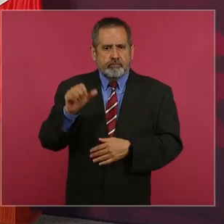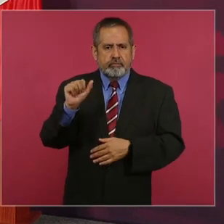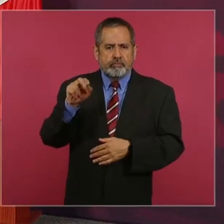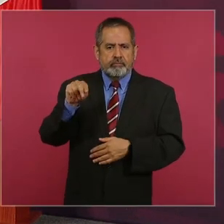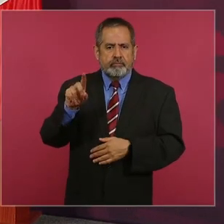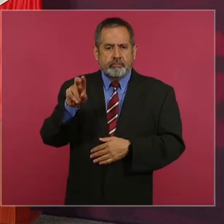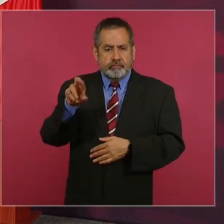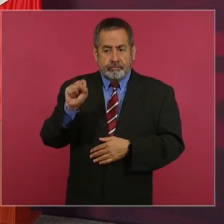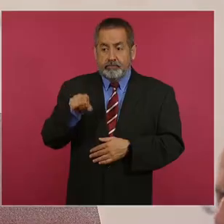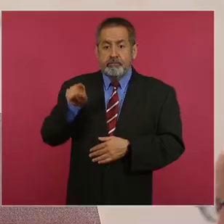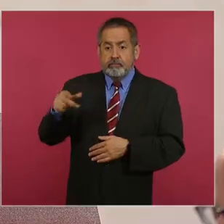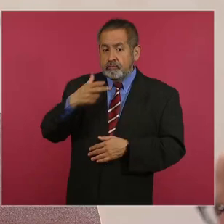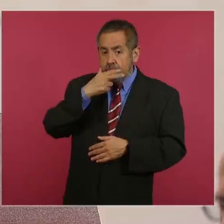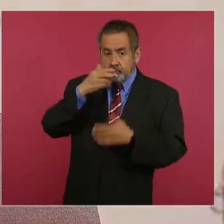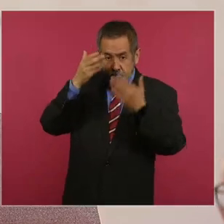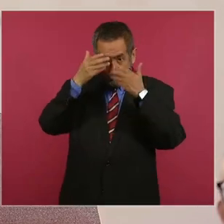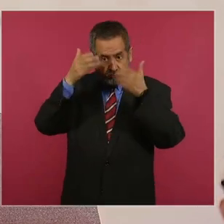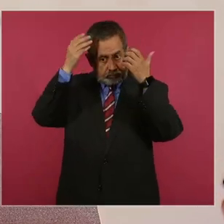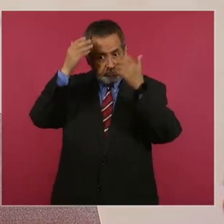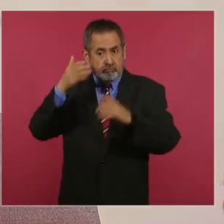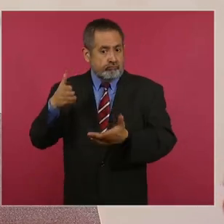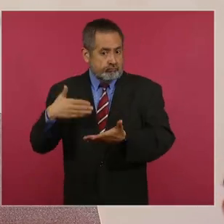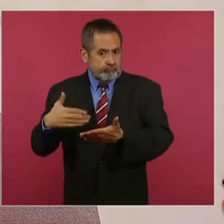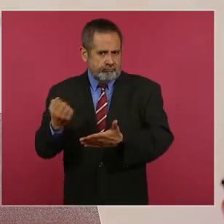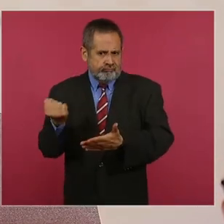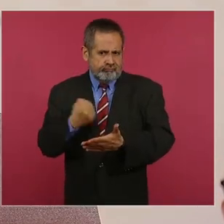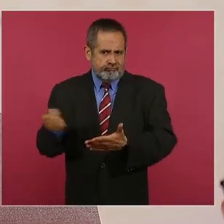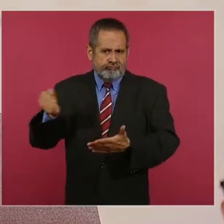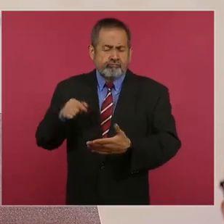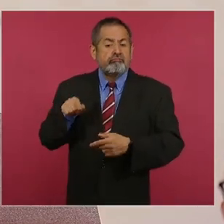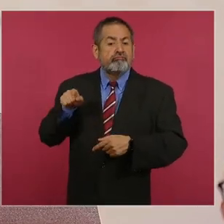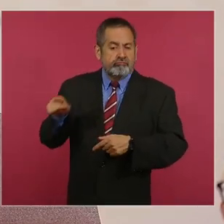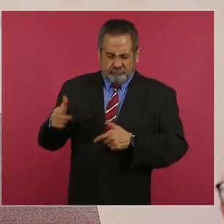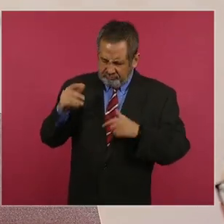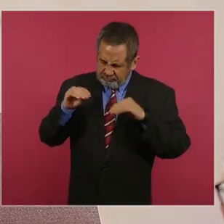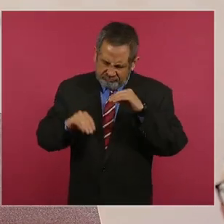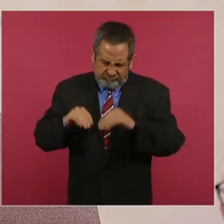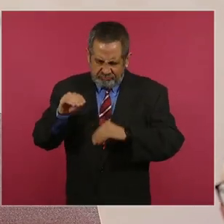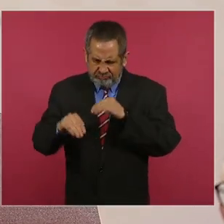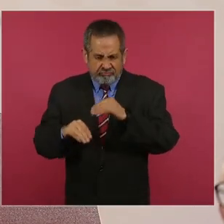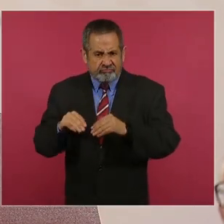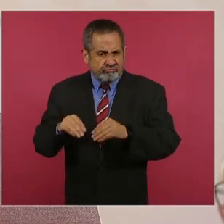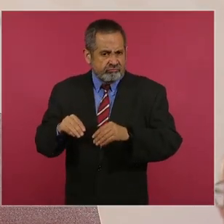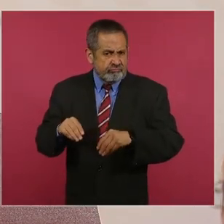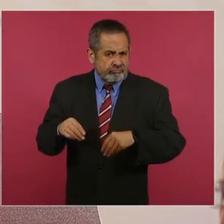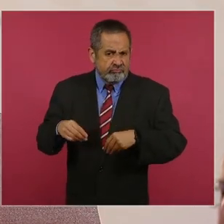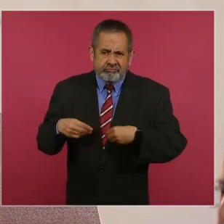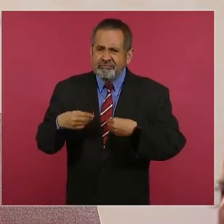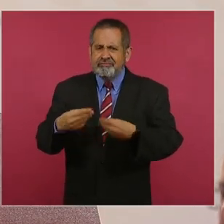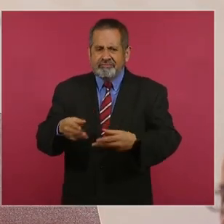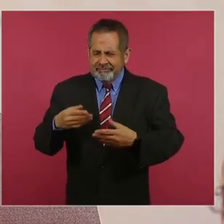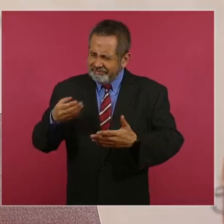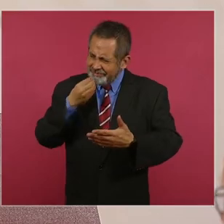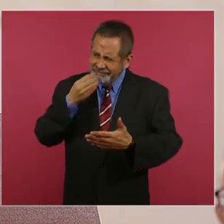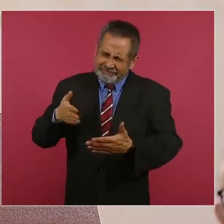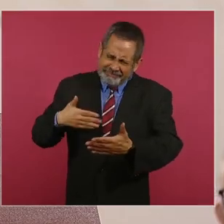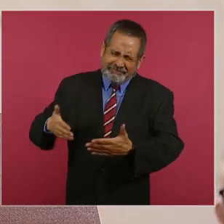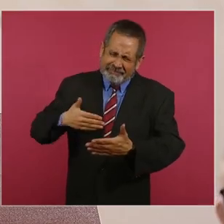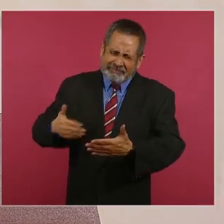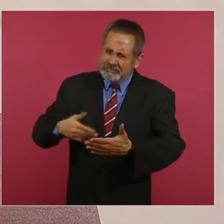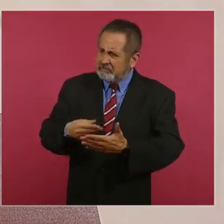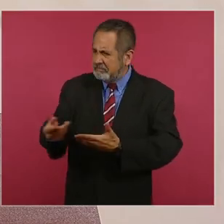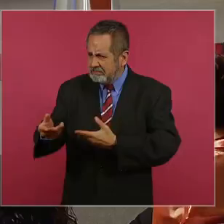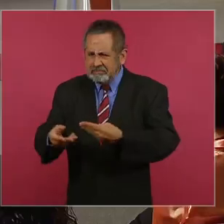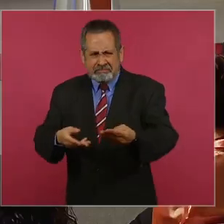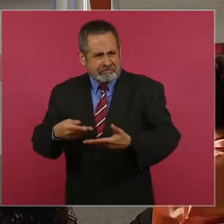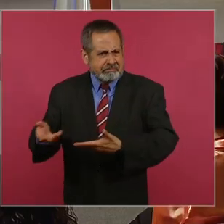que ha elaborado muchísima comida para la gente,